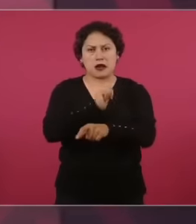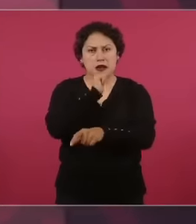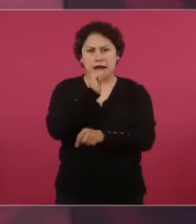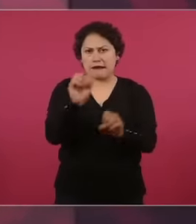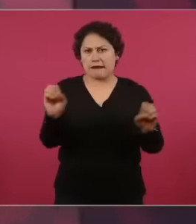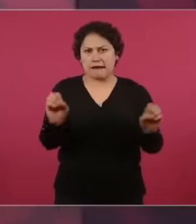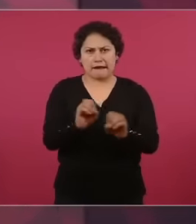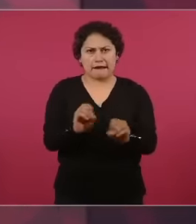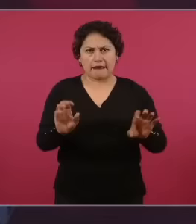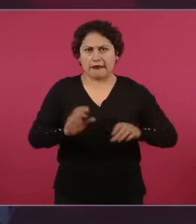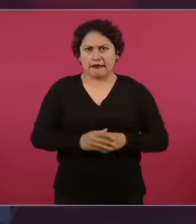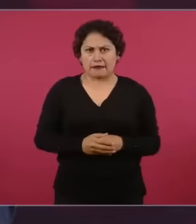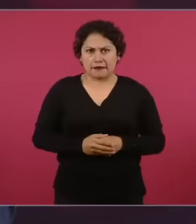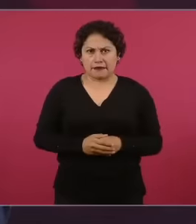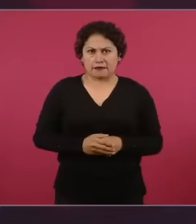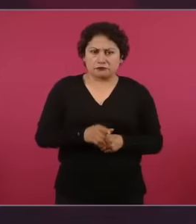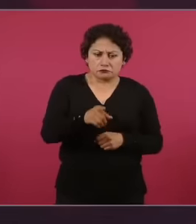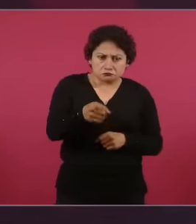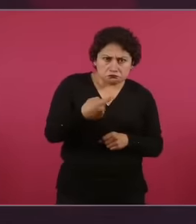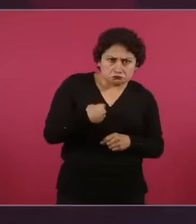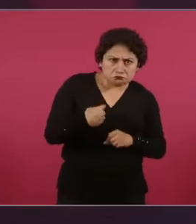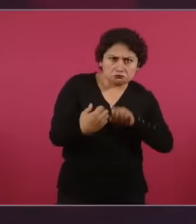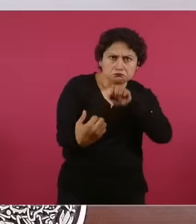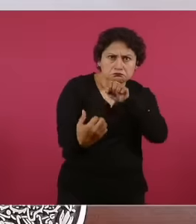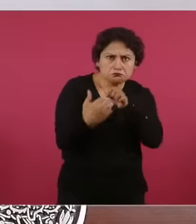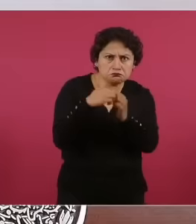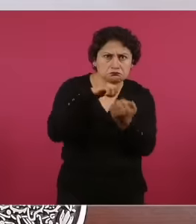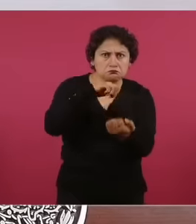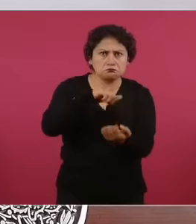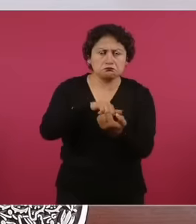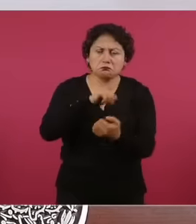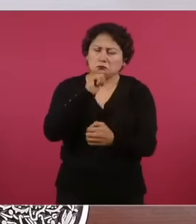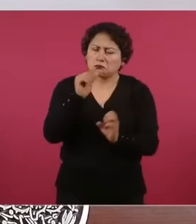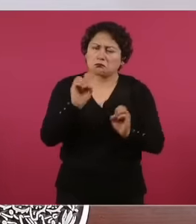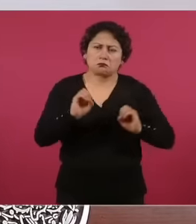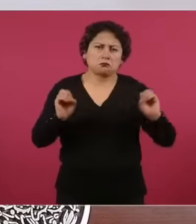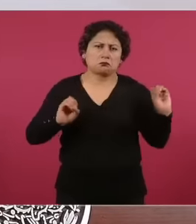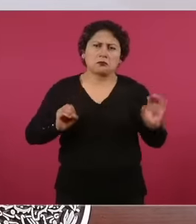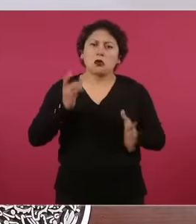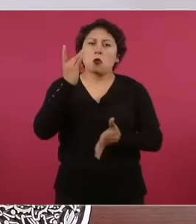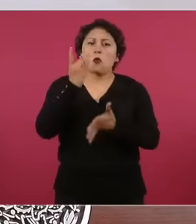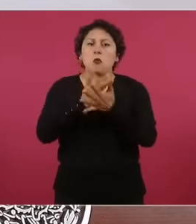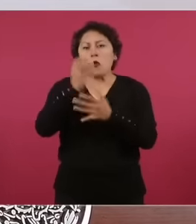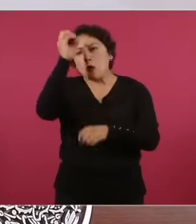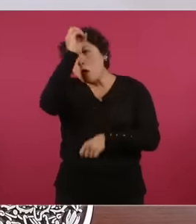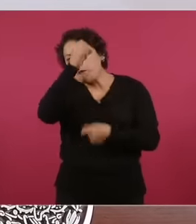y que no lo considero mi enemigo, es adversario.